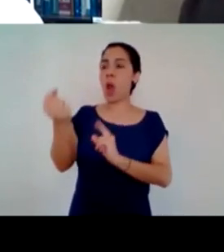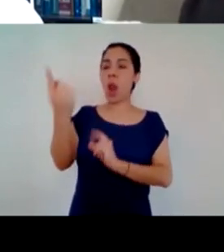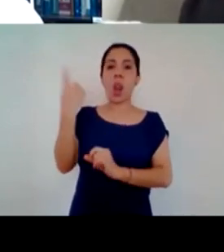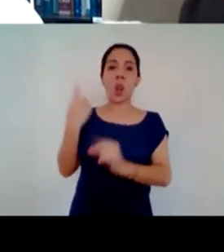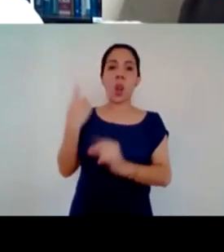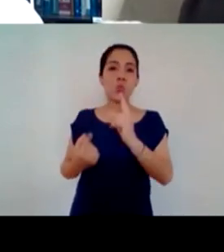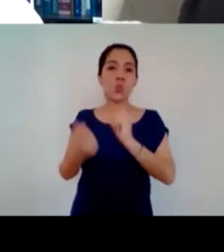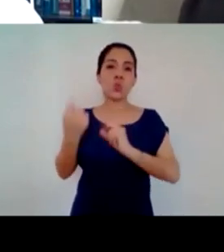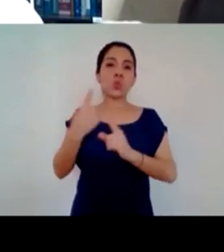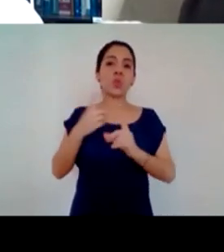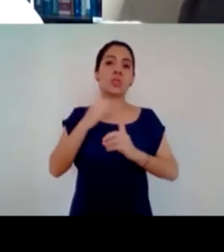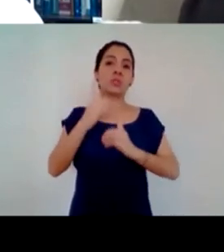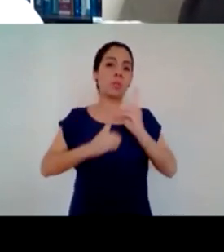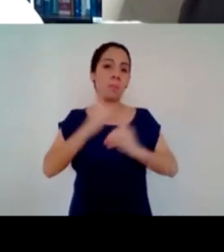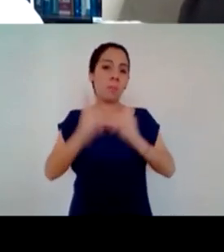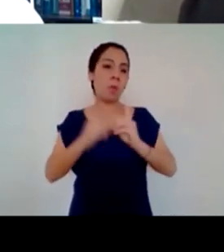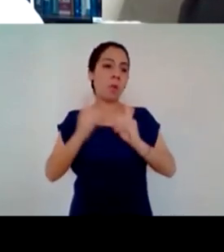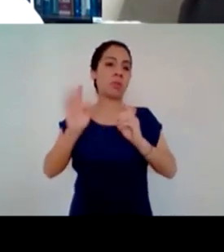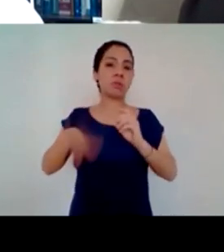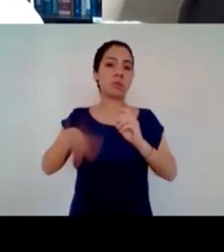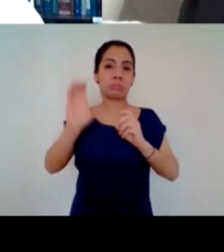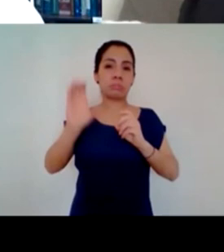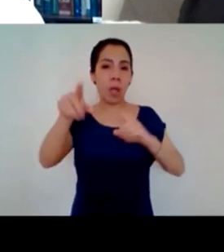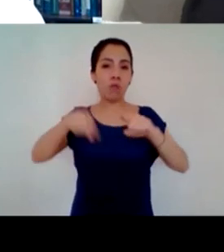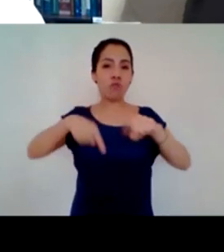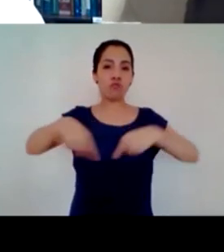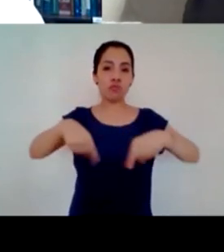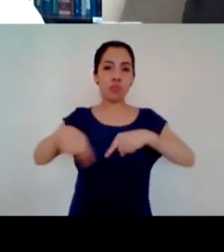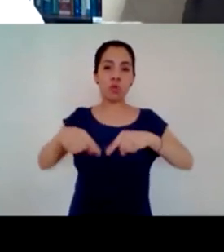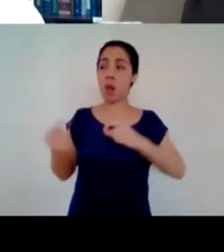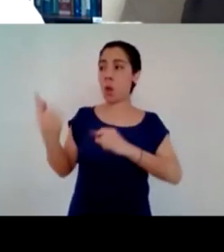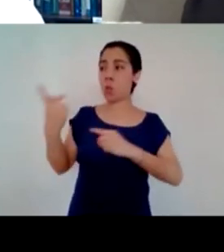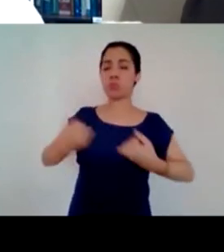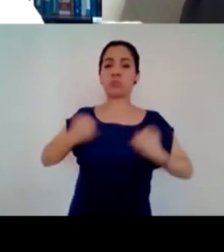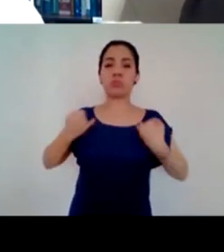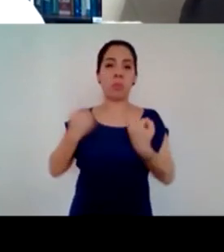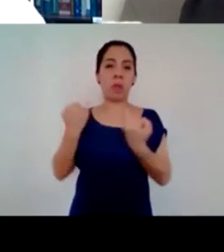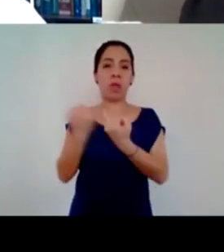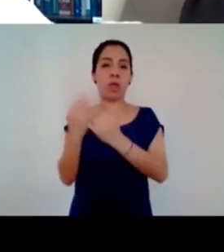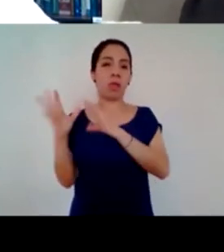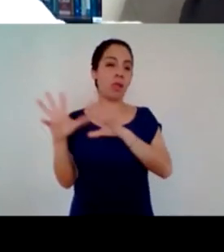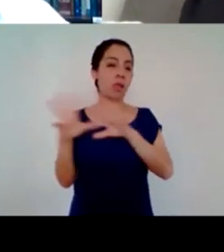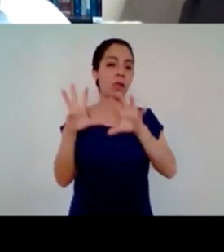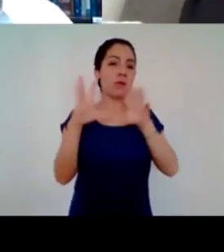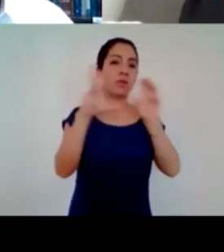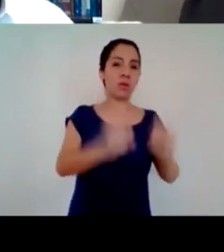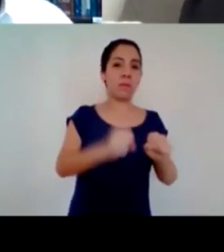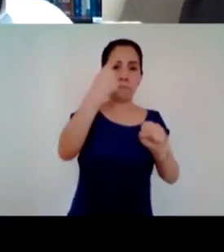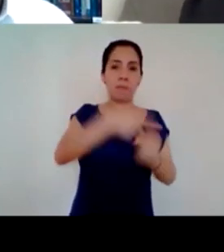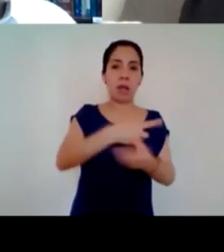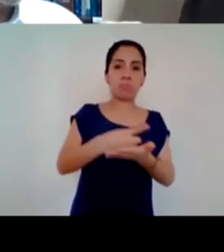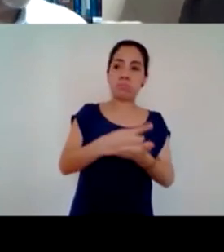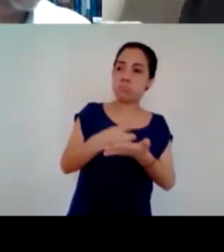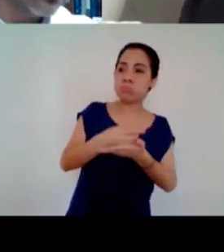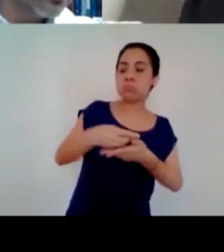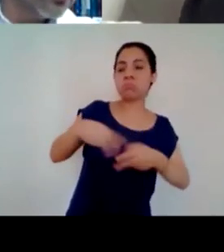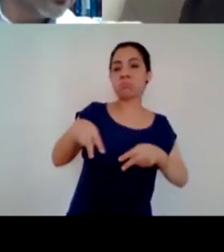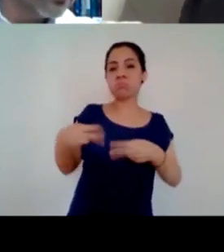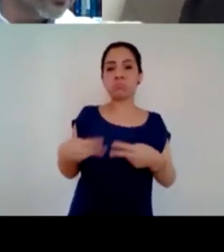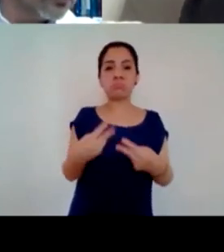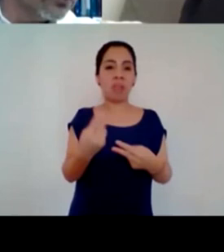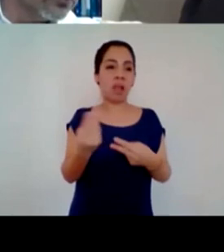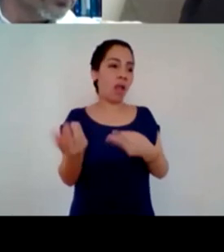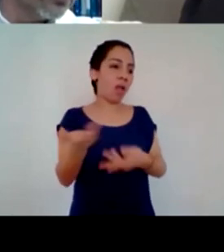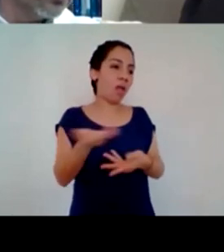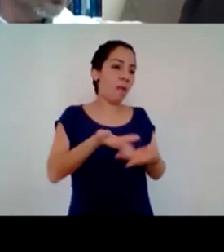tomar cerveza, a fumar marihuana y a hacer maldades en estas canchas? Entonces tenemos que retomar la acción con la comunidad, tenemos que